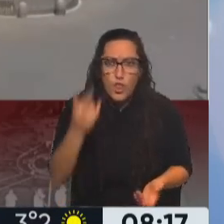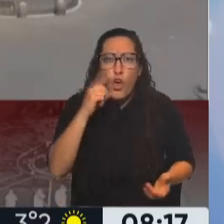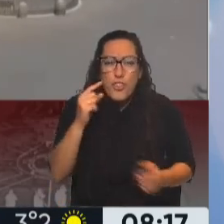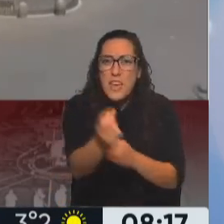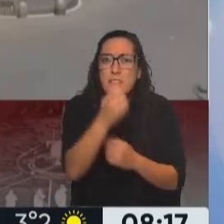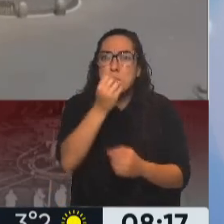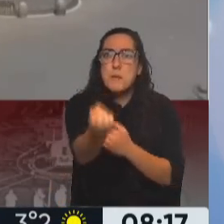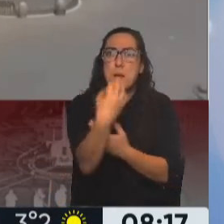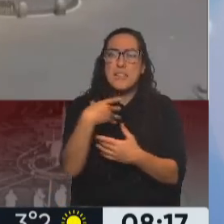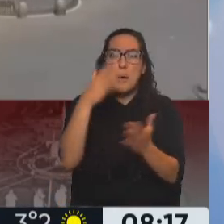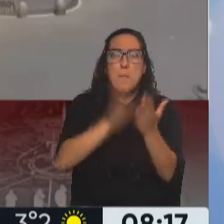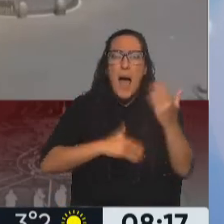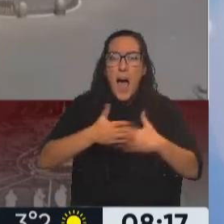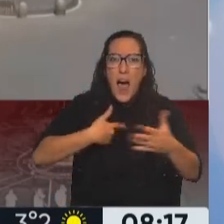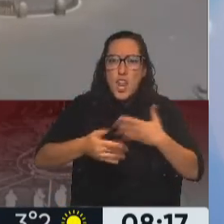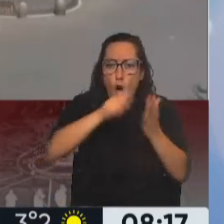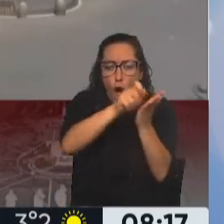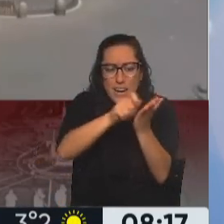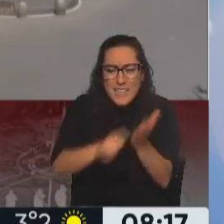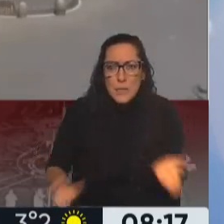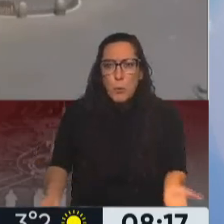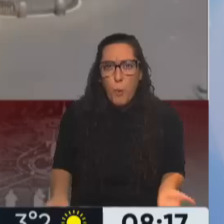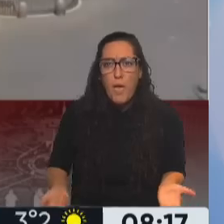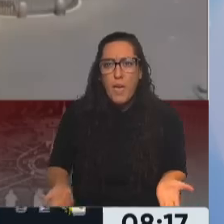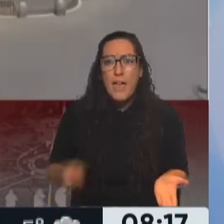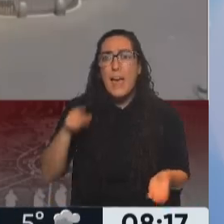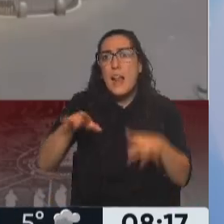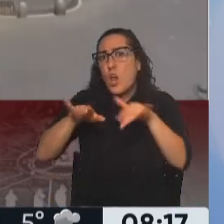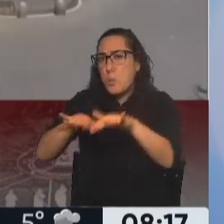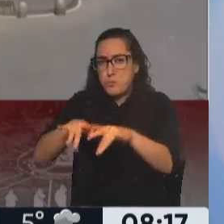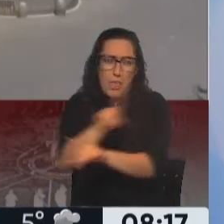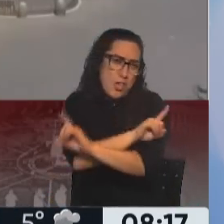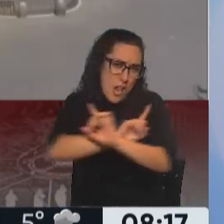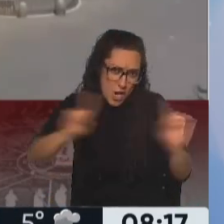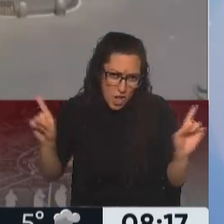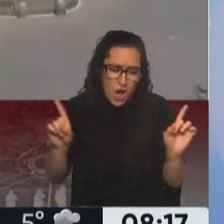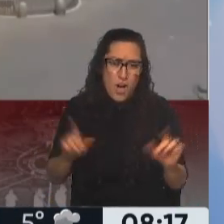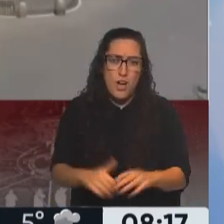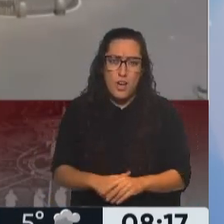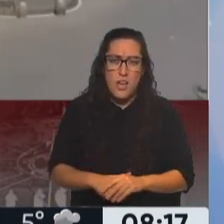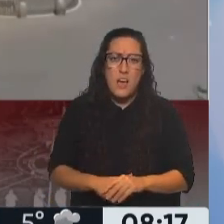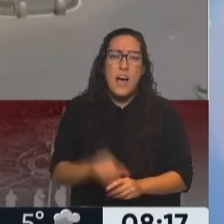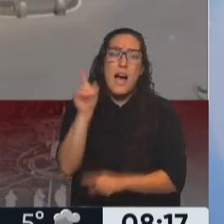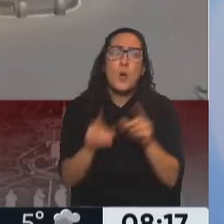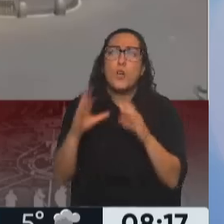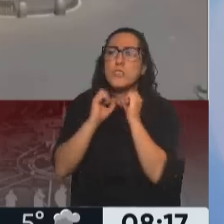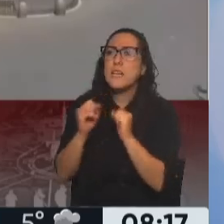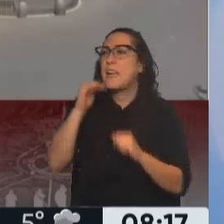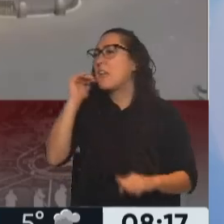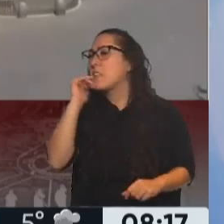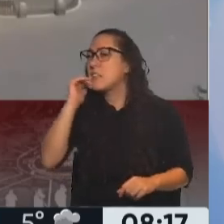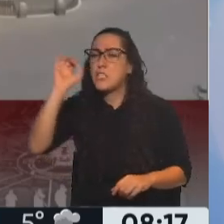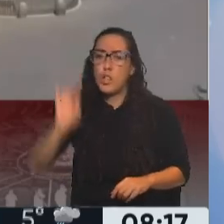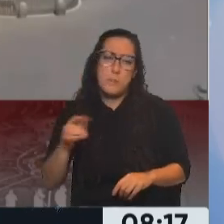respuesta manuscrita, con lo cual certifico que siguió sin escribir en computadora, que cuanto mucho le dictaba a sus secretarios, cosa que me